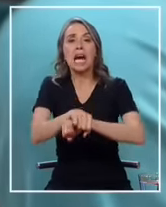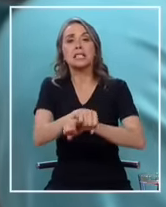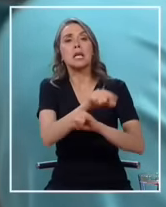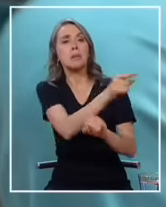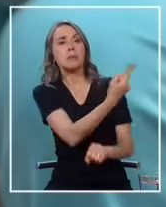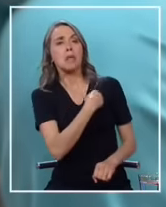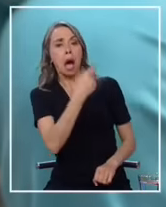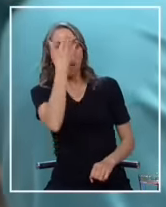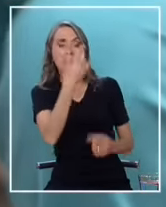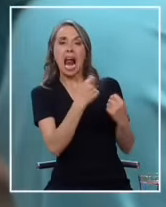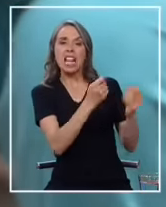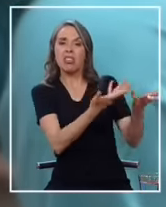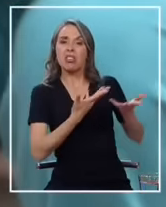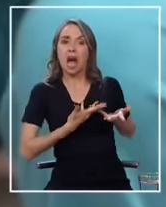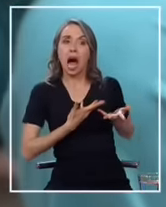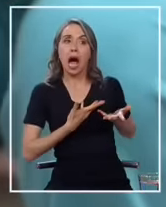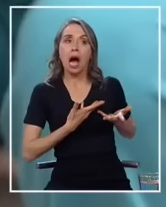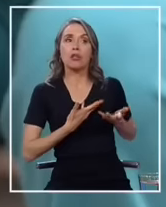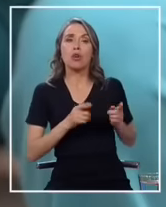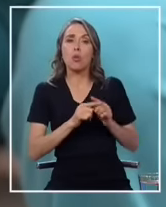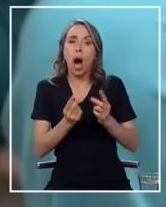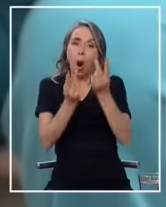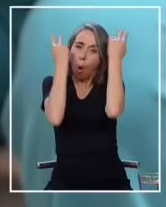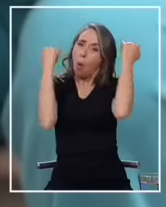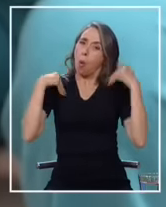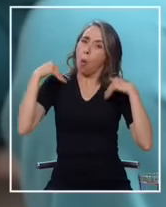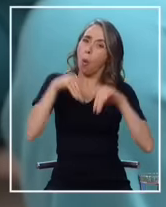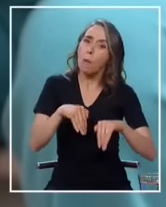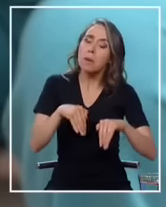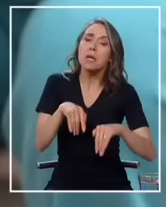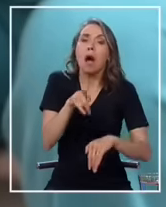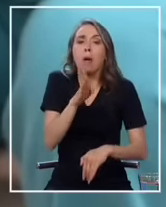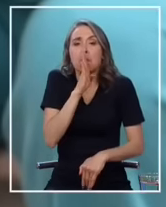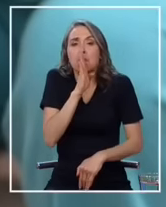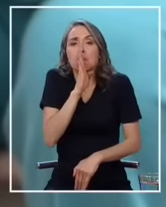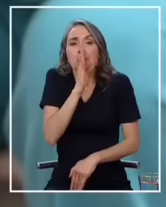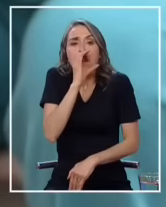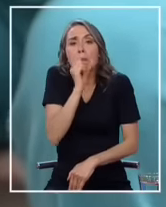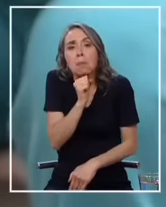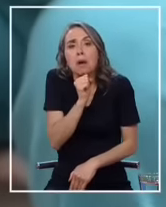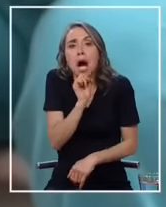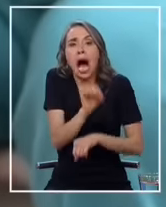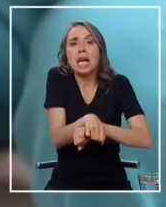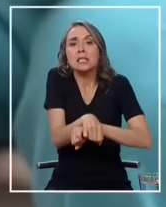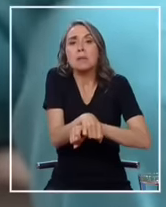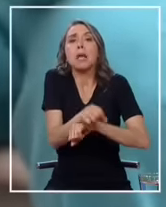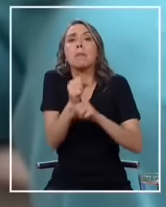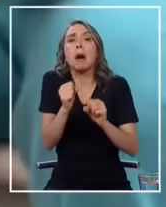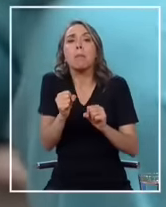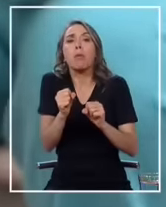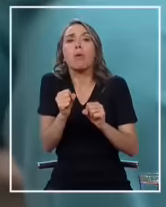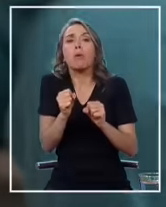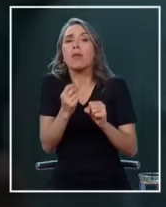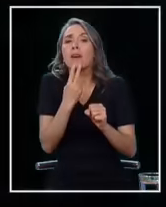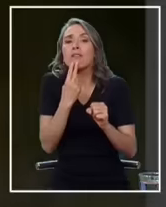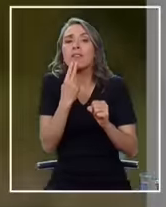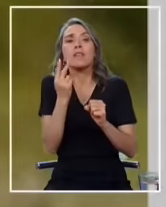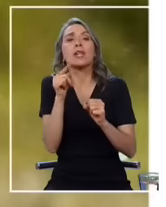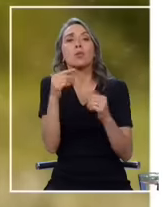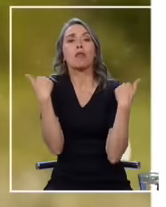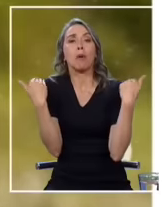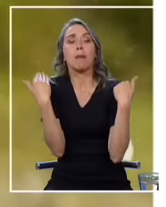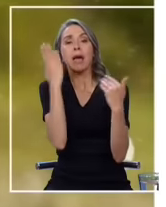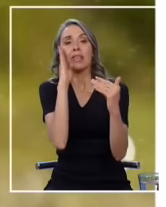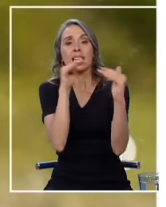maltrato y que te degraden, parece que también uno tiene que aceptarlo para poder sobrevivir a los internados.